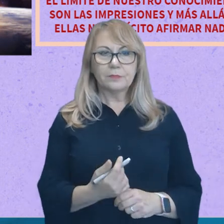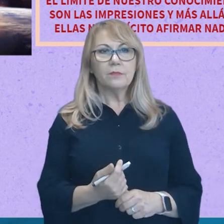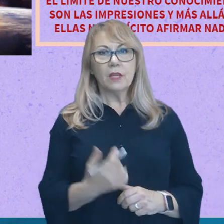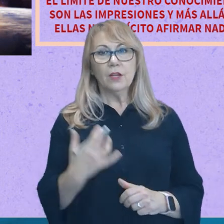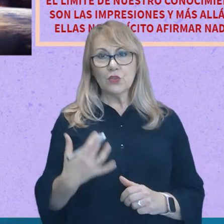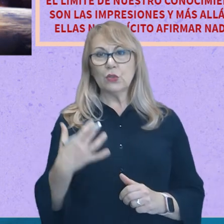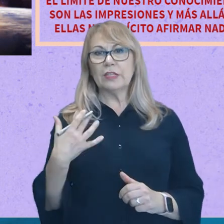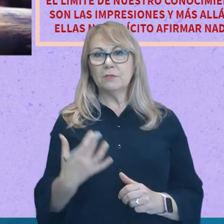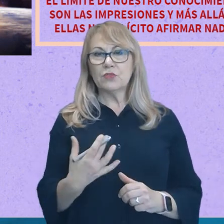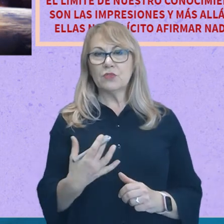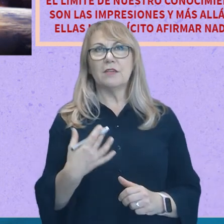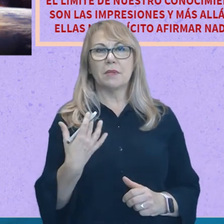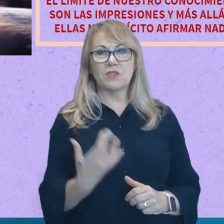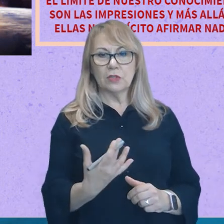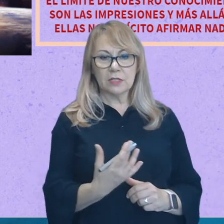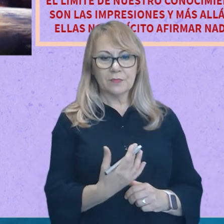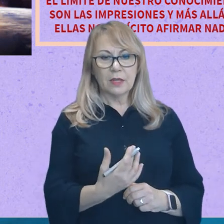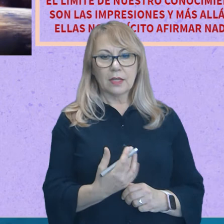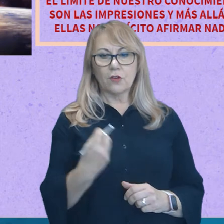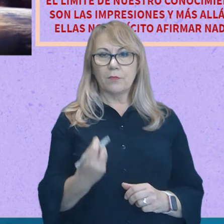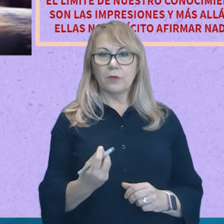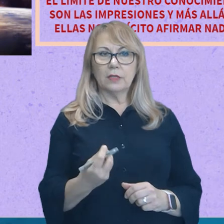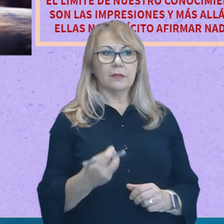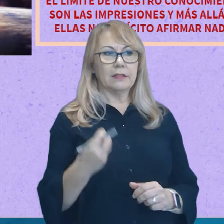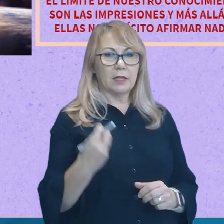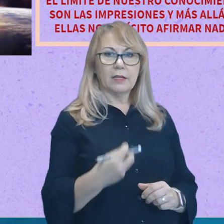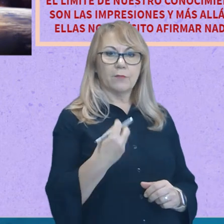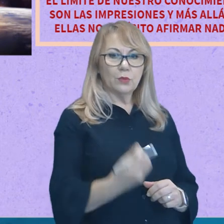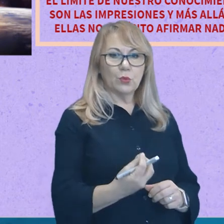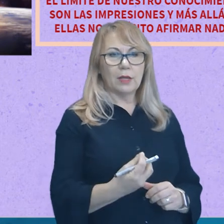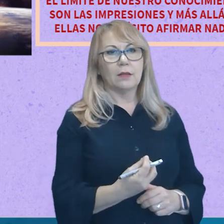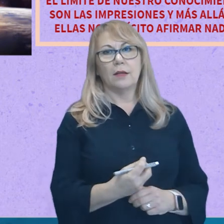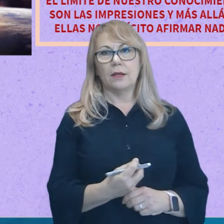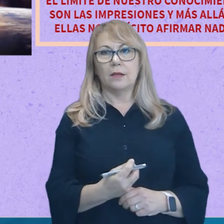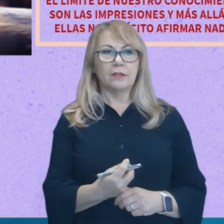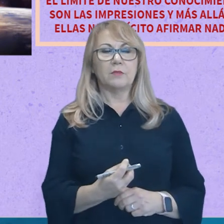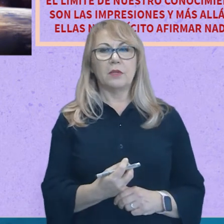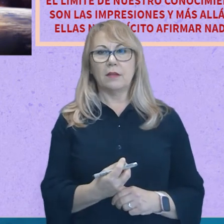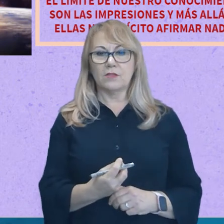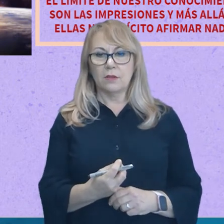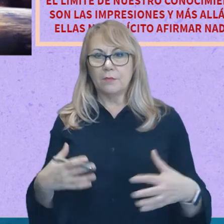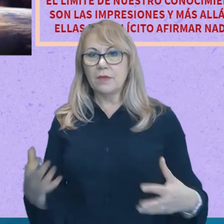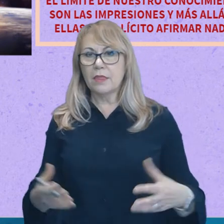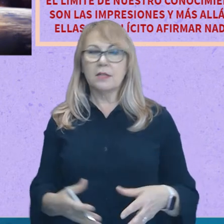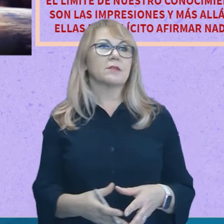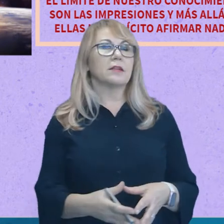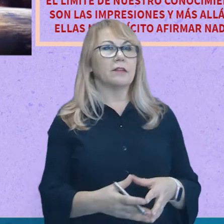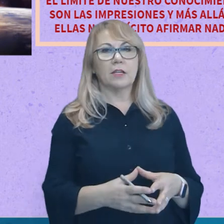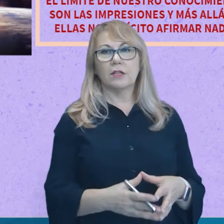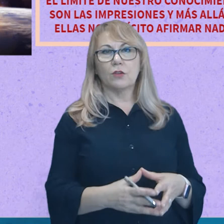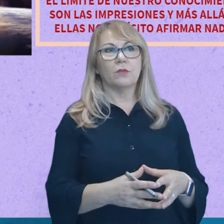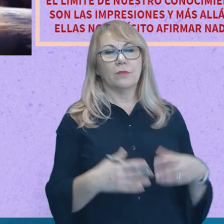Hume, nosotros tenemos impresiones que corresponden de manera puntual a determinadas vivencias